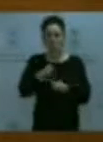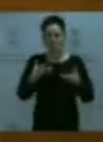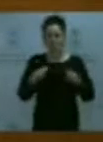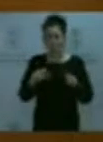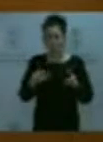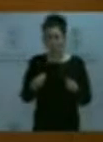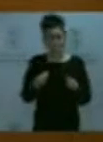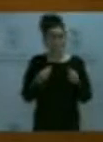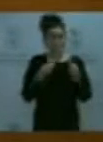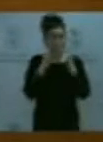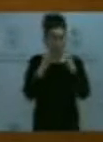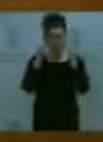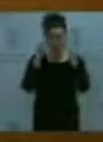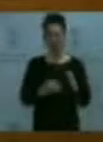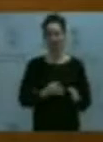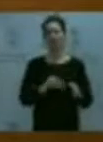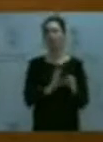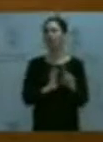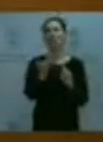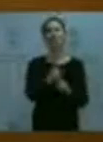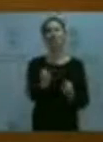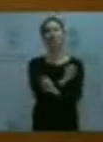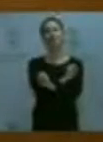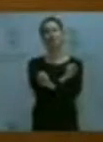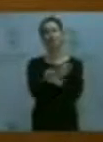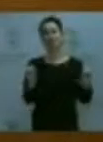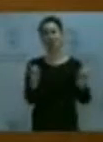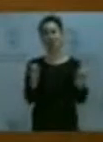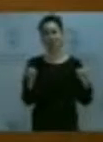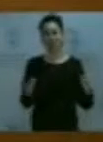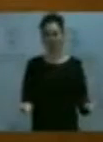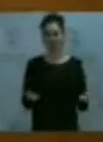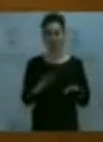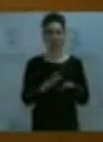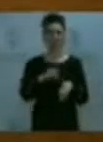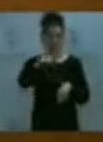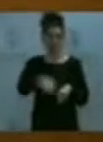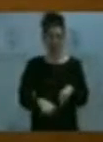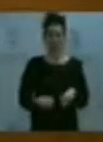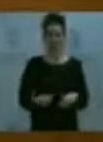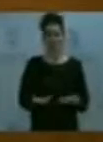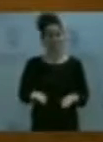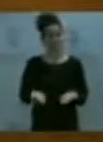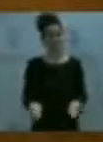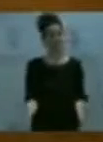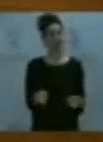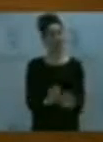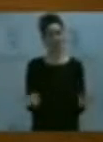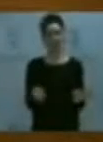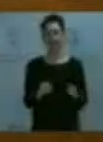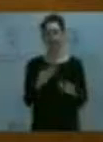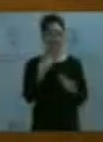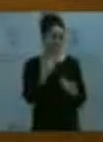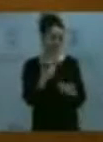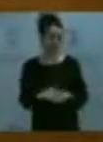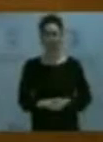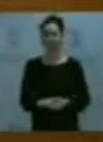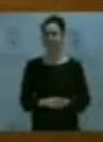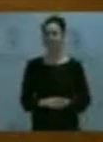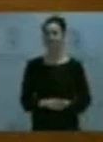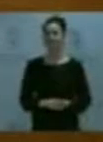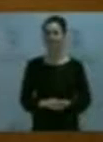realización práctica para los asturianos en nuestra comunidad autónoma. Muchas gracias. Por eso presentamos